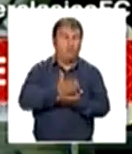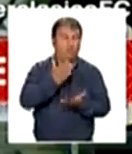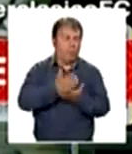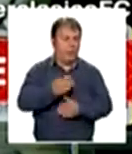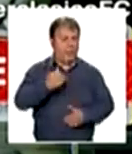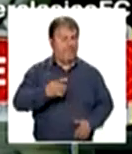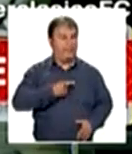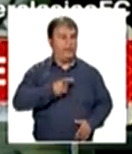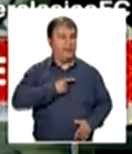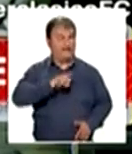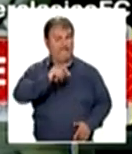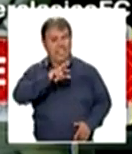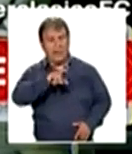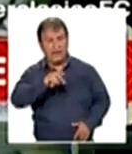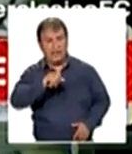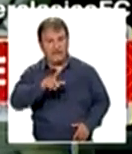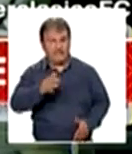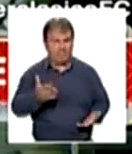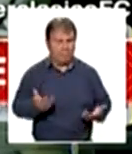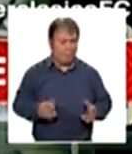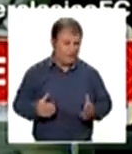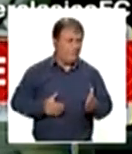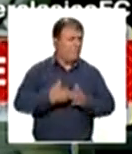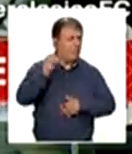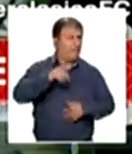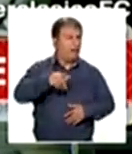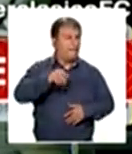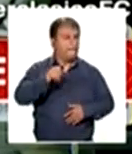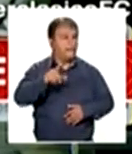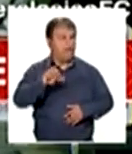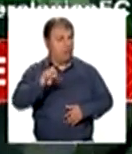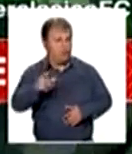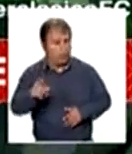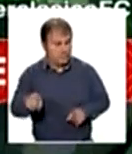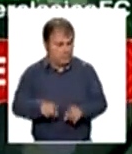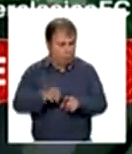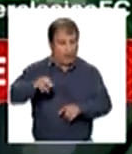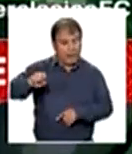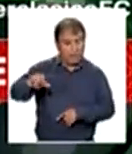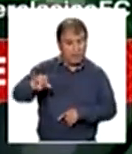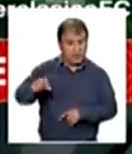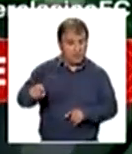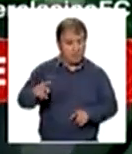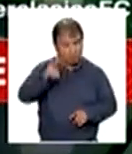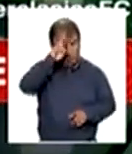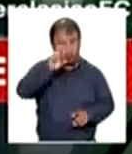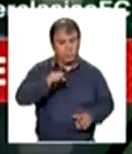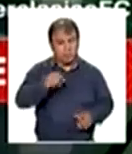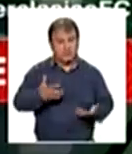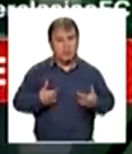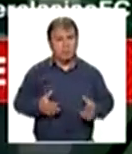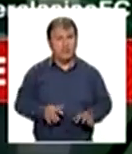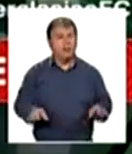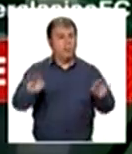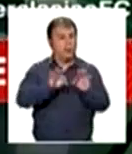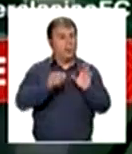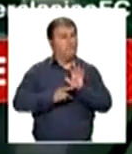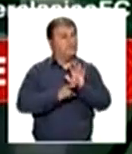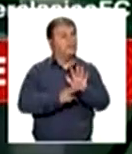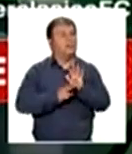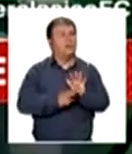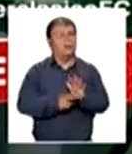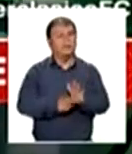Gareca. Por supuesto que más para Paolo Guerrero. ¿Es el Messi de Perú, Paolo Guerrero? Sin dudas. El hombre más representativo.